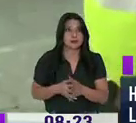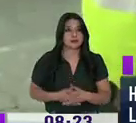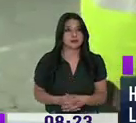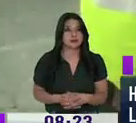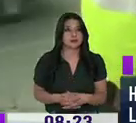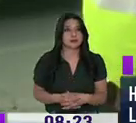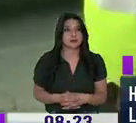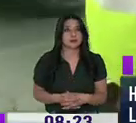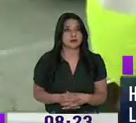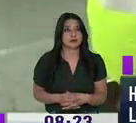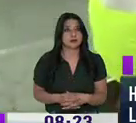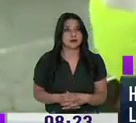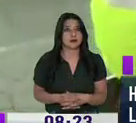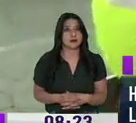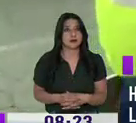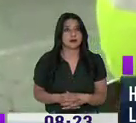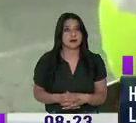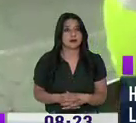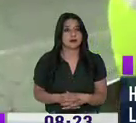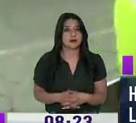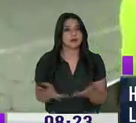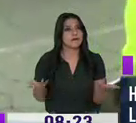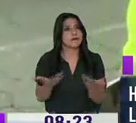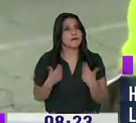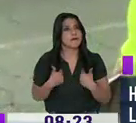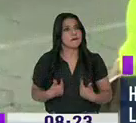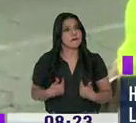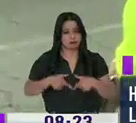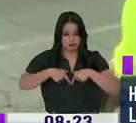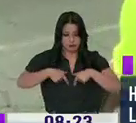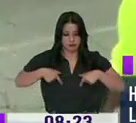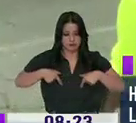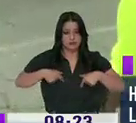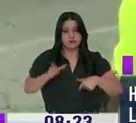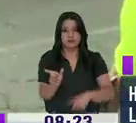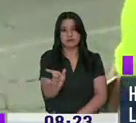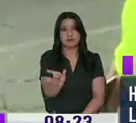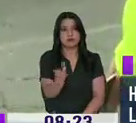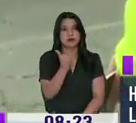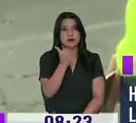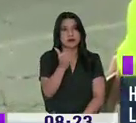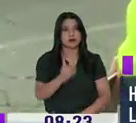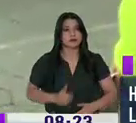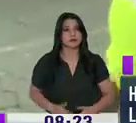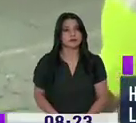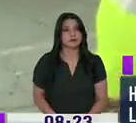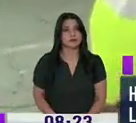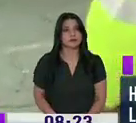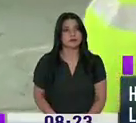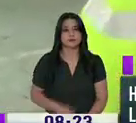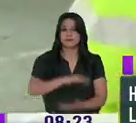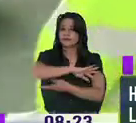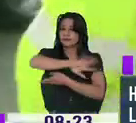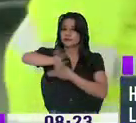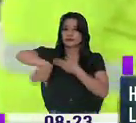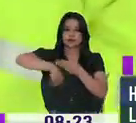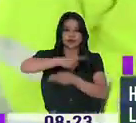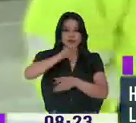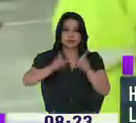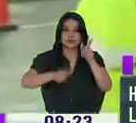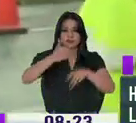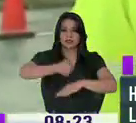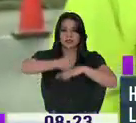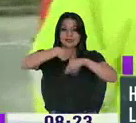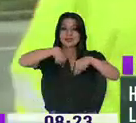¿Cómo, dónde están debidamente identificados o qué tipo de credencial deben mostrar? Todos los señores agentes civiles de tránsito, todos los